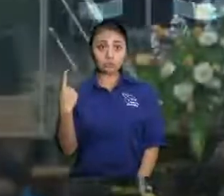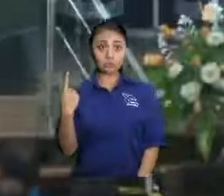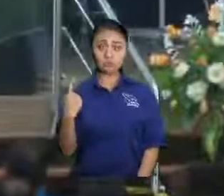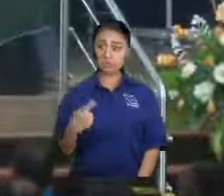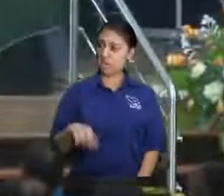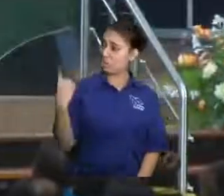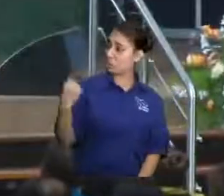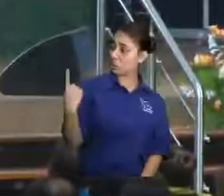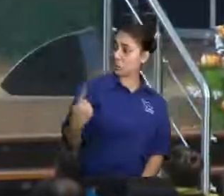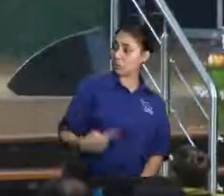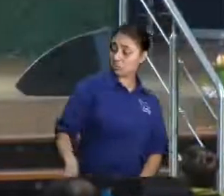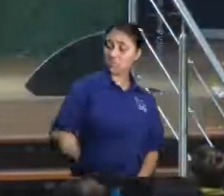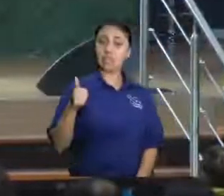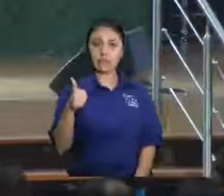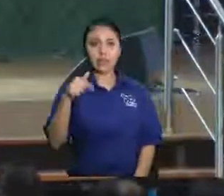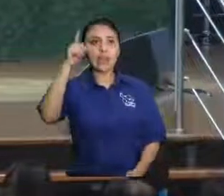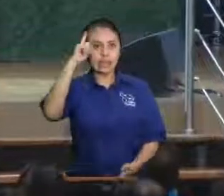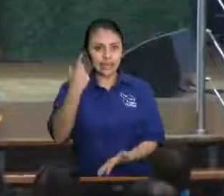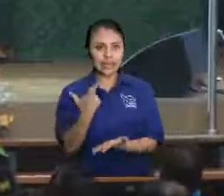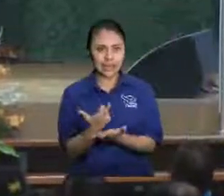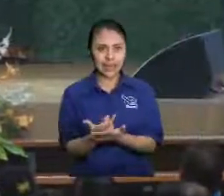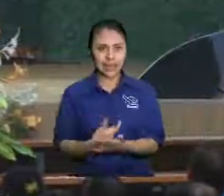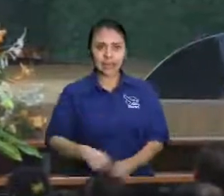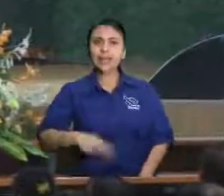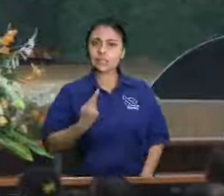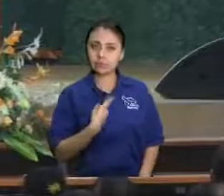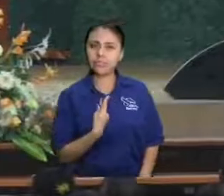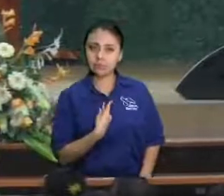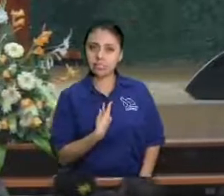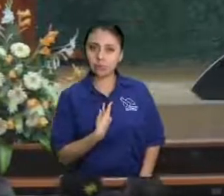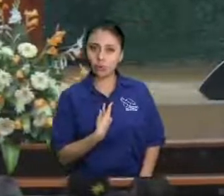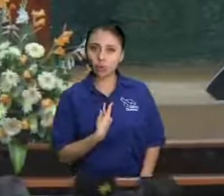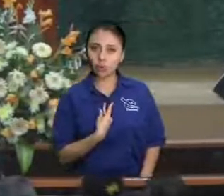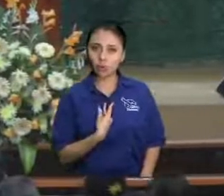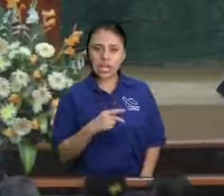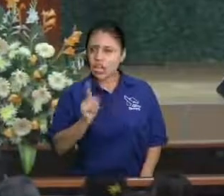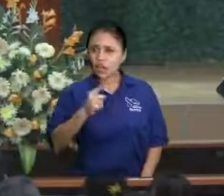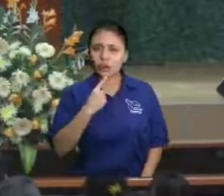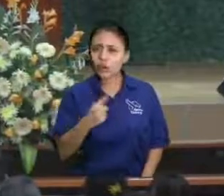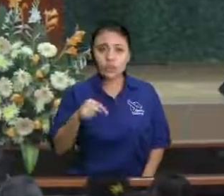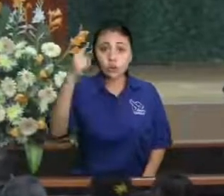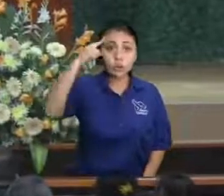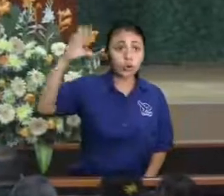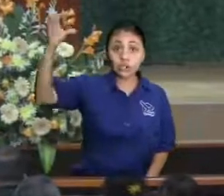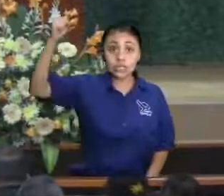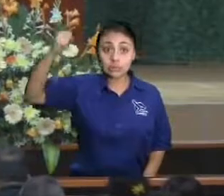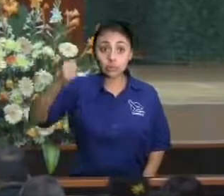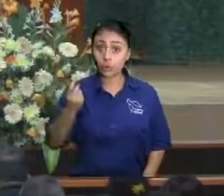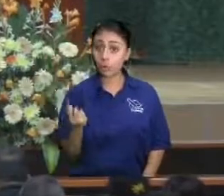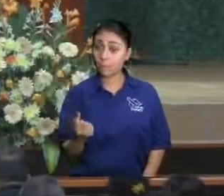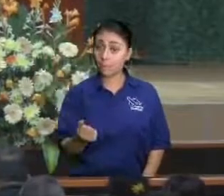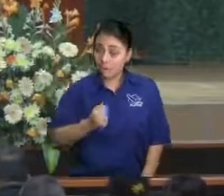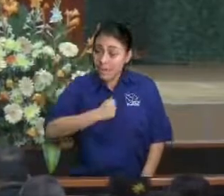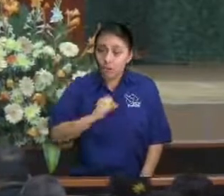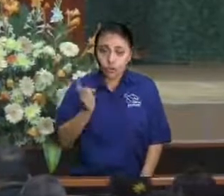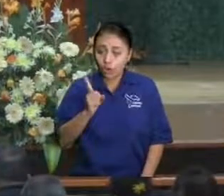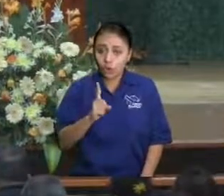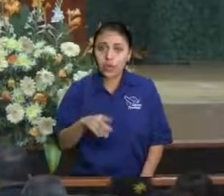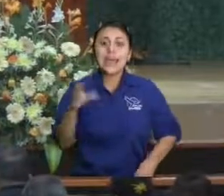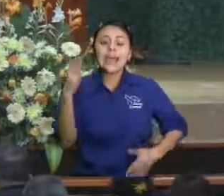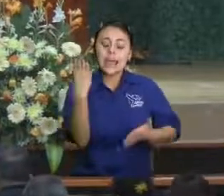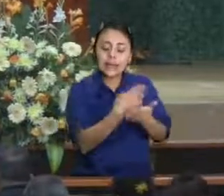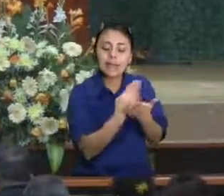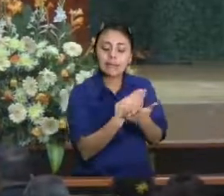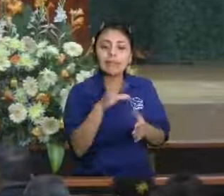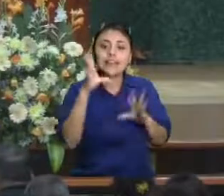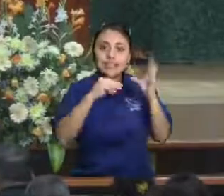él puede creer que es por él mismo. Y eso yo no estoy diciendo como concepto mío, porque está en la Biblia. En la Biblia se habla de un rey